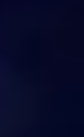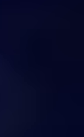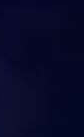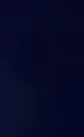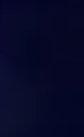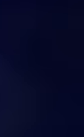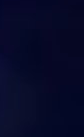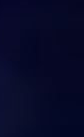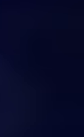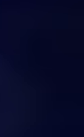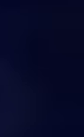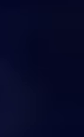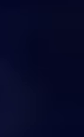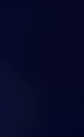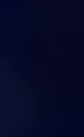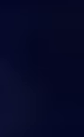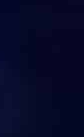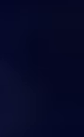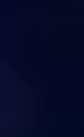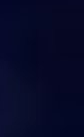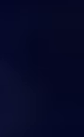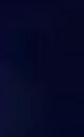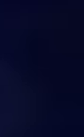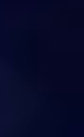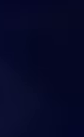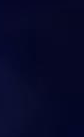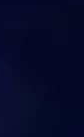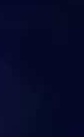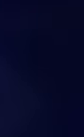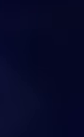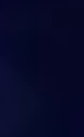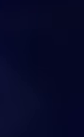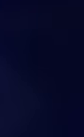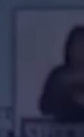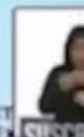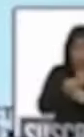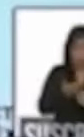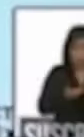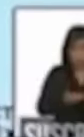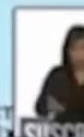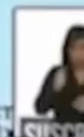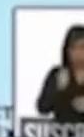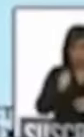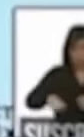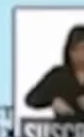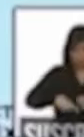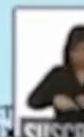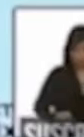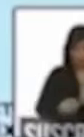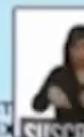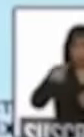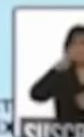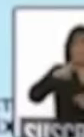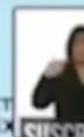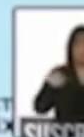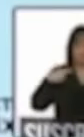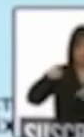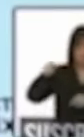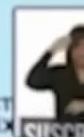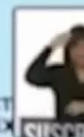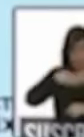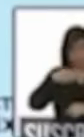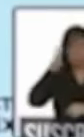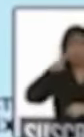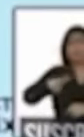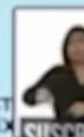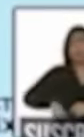así para arriba y para abajo. El cerebro necesita la montaña rusa, necesita subidas,